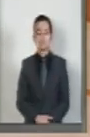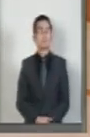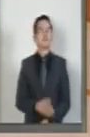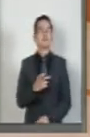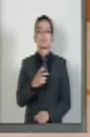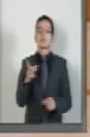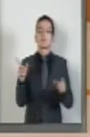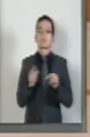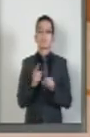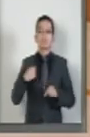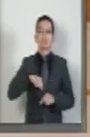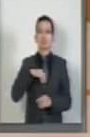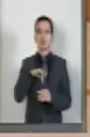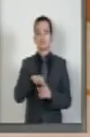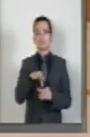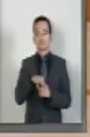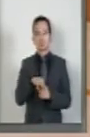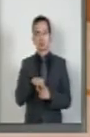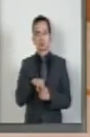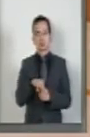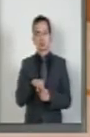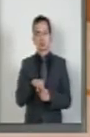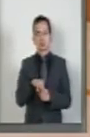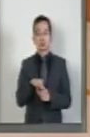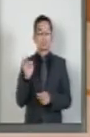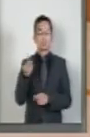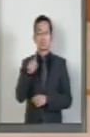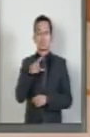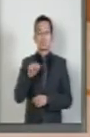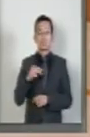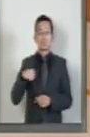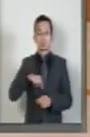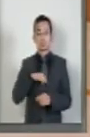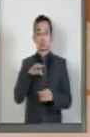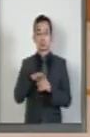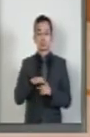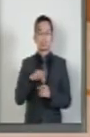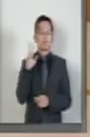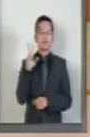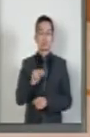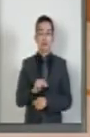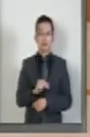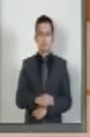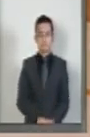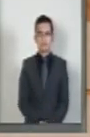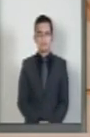esto, nuestro voto de no aceptarse sería en contra